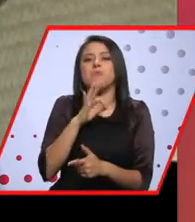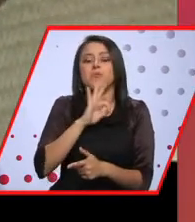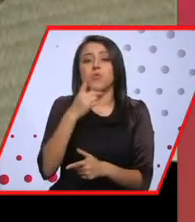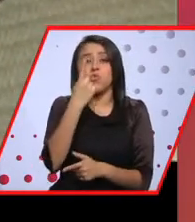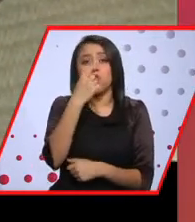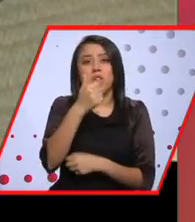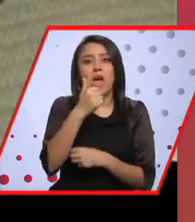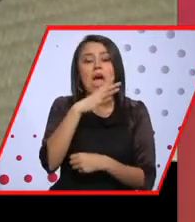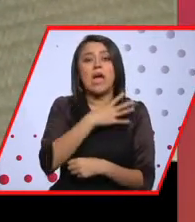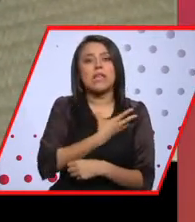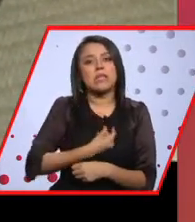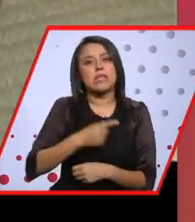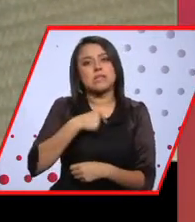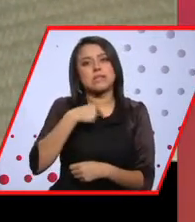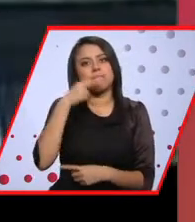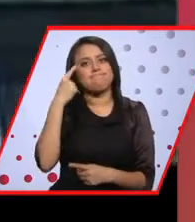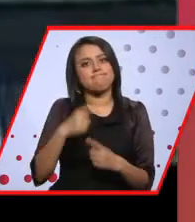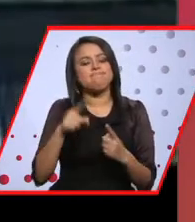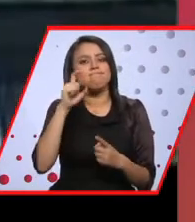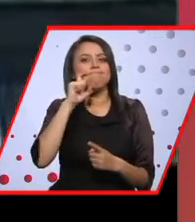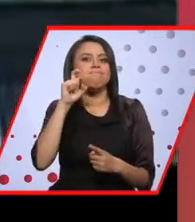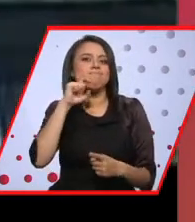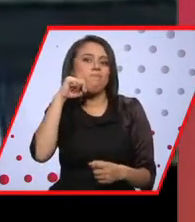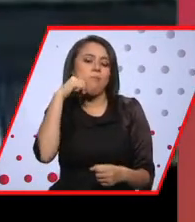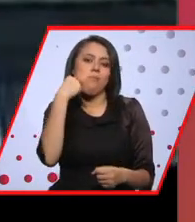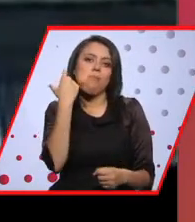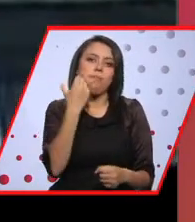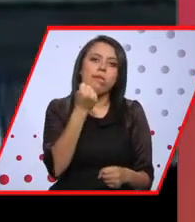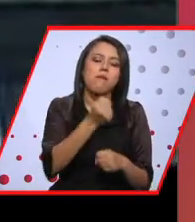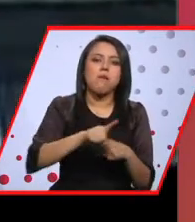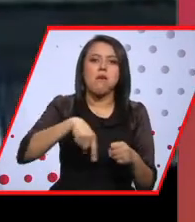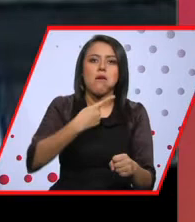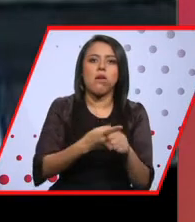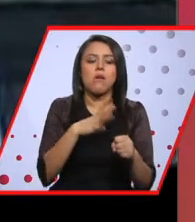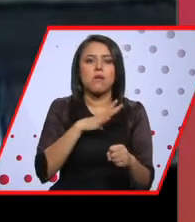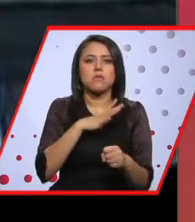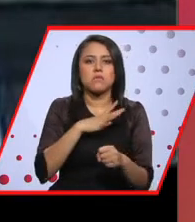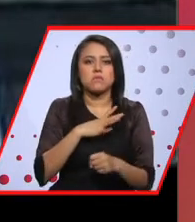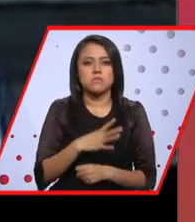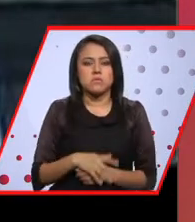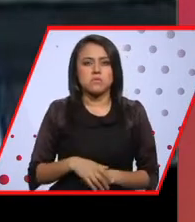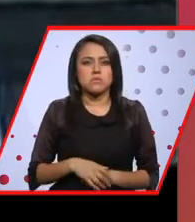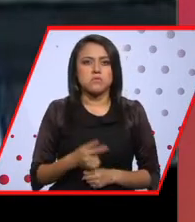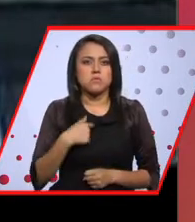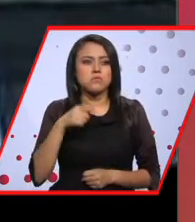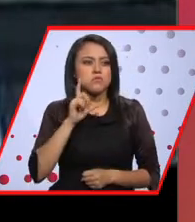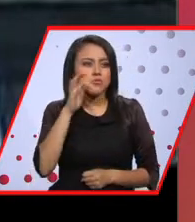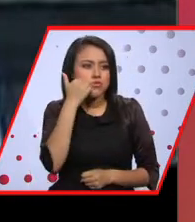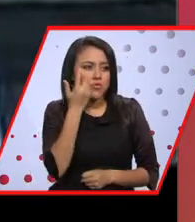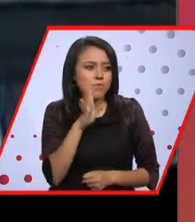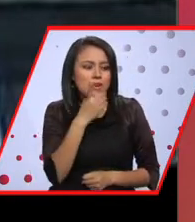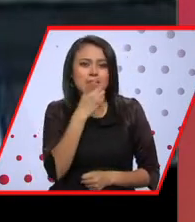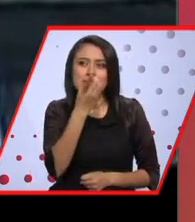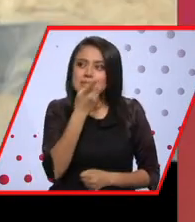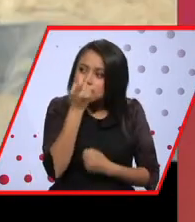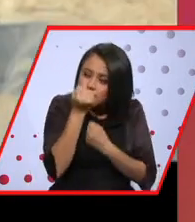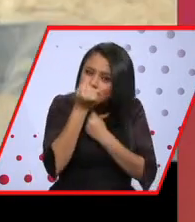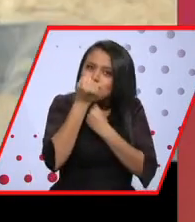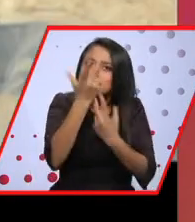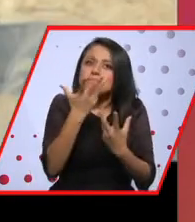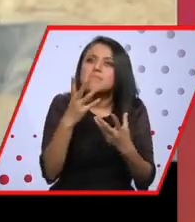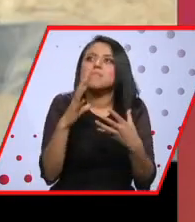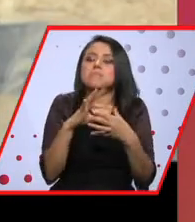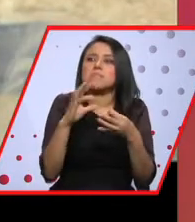hijas fue abusada por su aún esposo, José Trinidad Ortiz Moreno. Cuando yo quise romper el silencio, quise tener